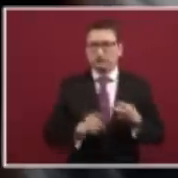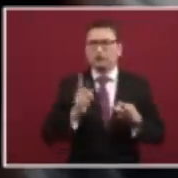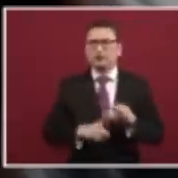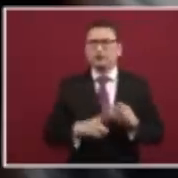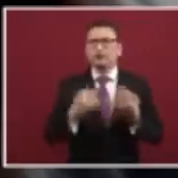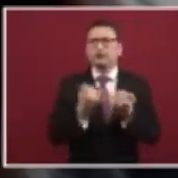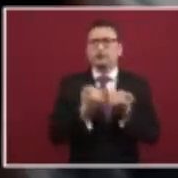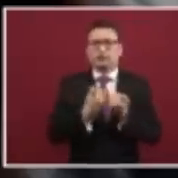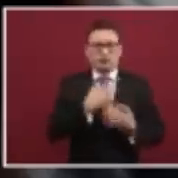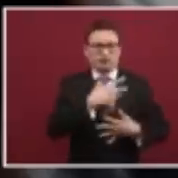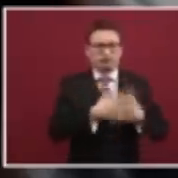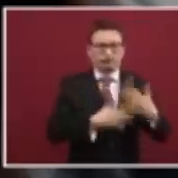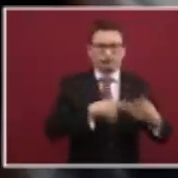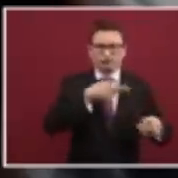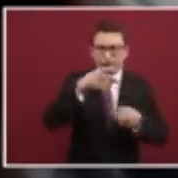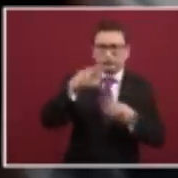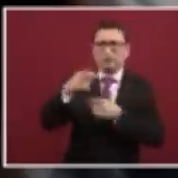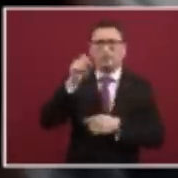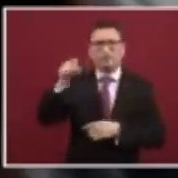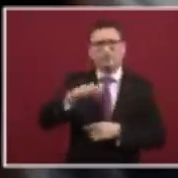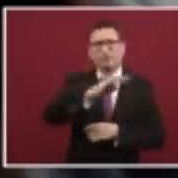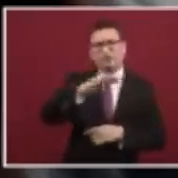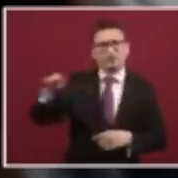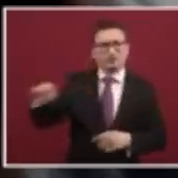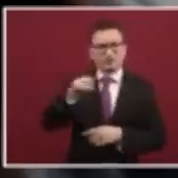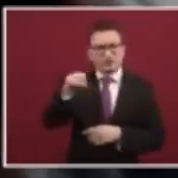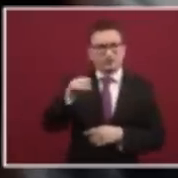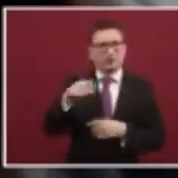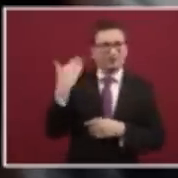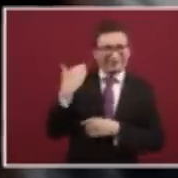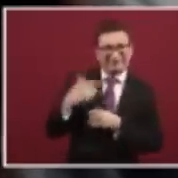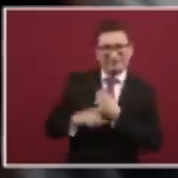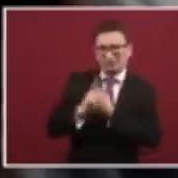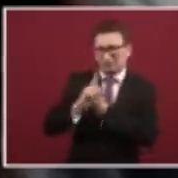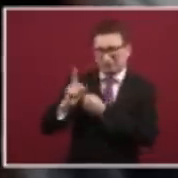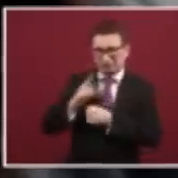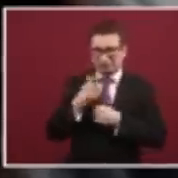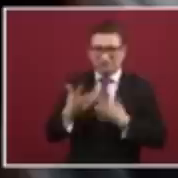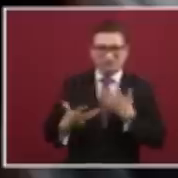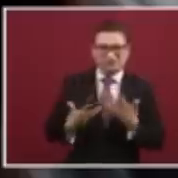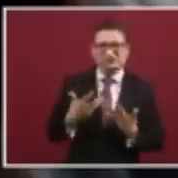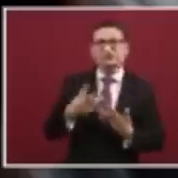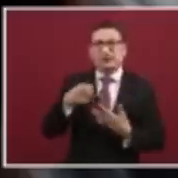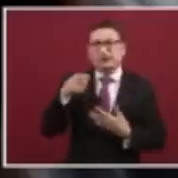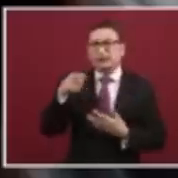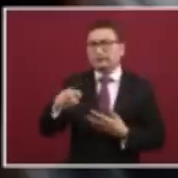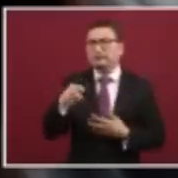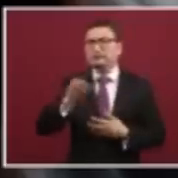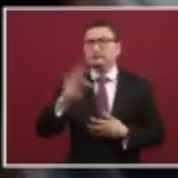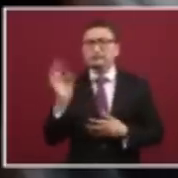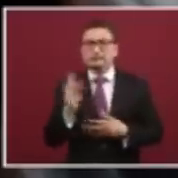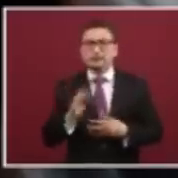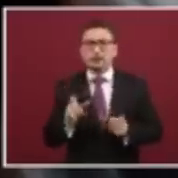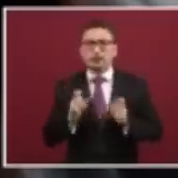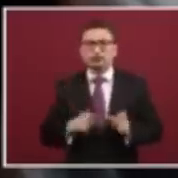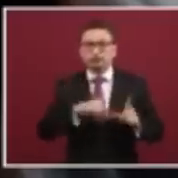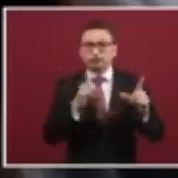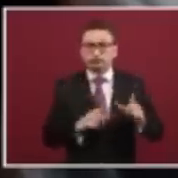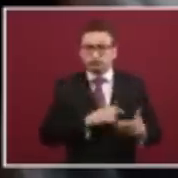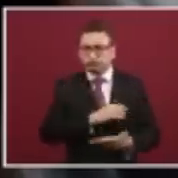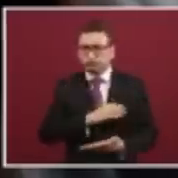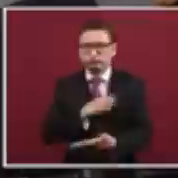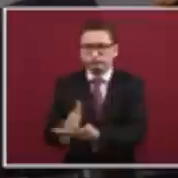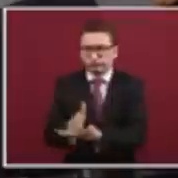los hechos de violencia que ocurrieron en Michoacán en los últimos días, sería prácticamente inminente la llegada de la Guardia